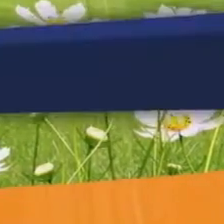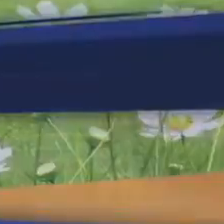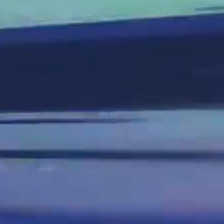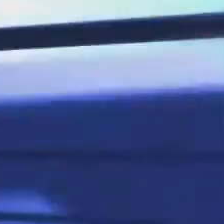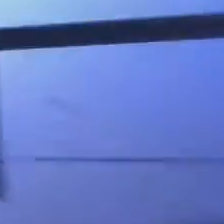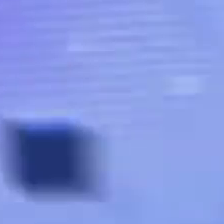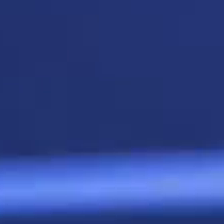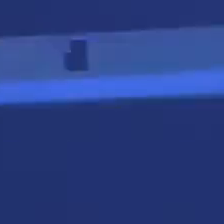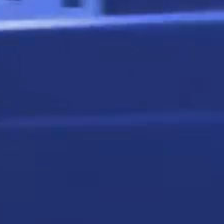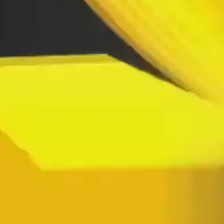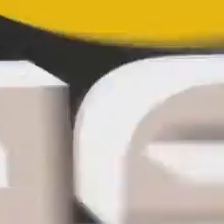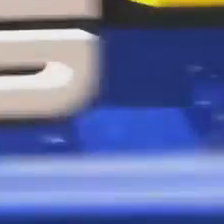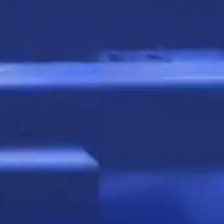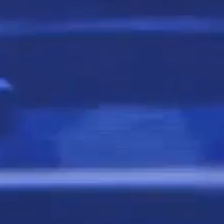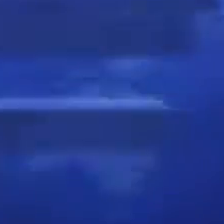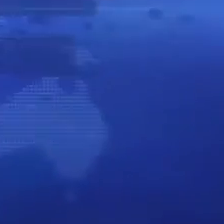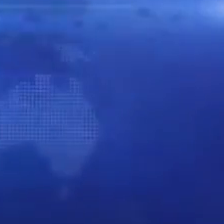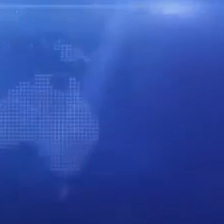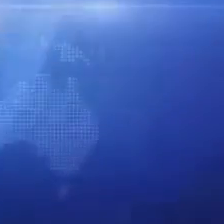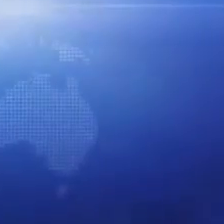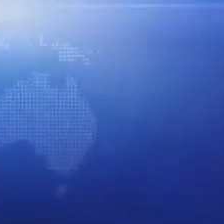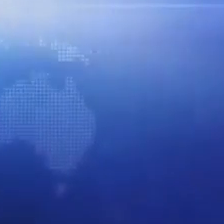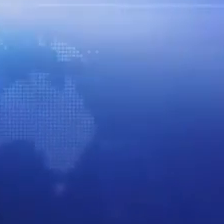Enlace Noticias, lo que usted quiere ver.